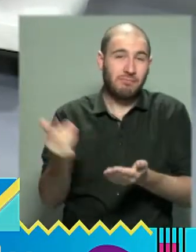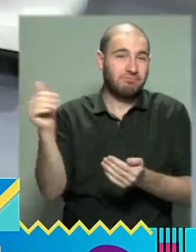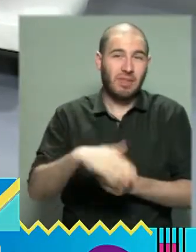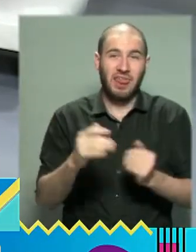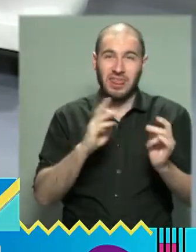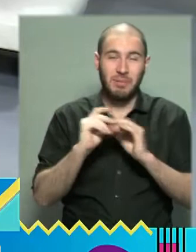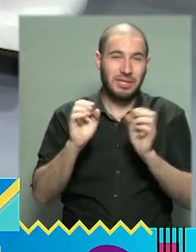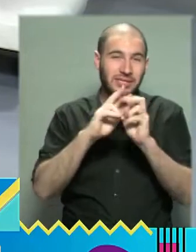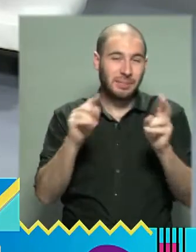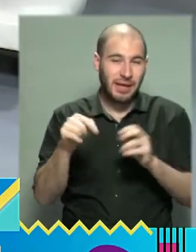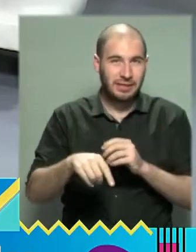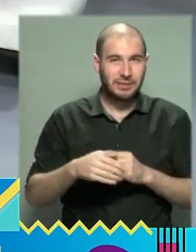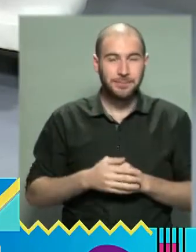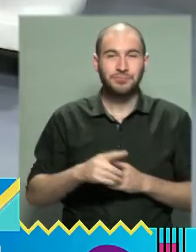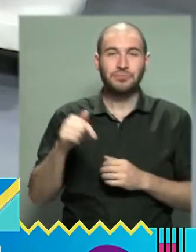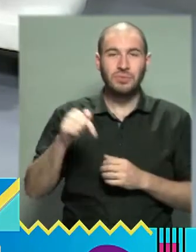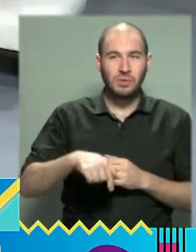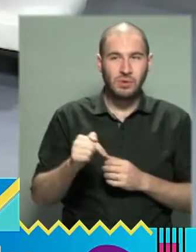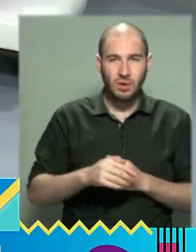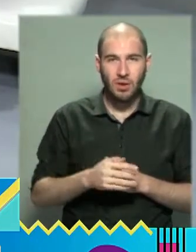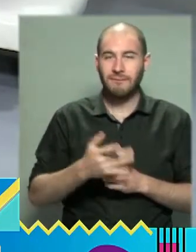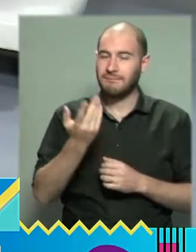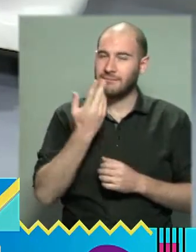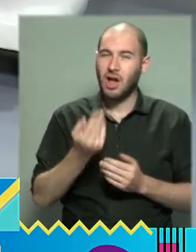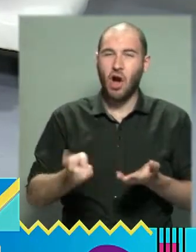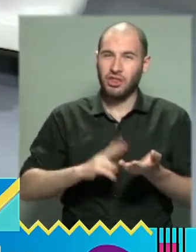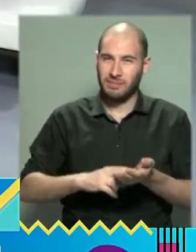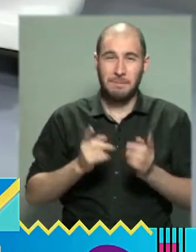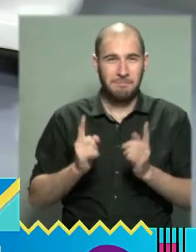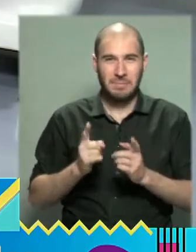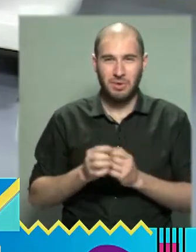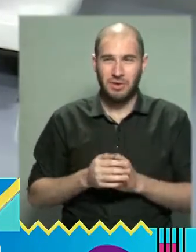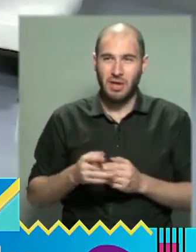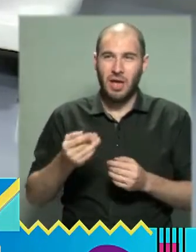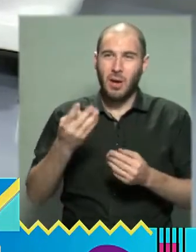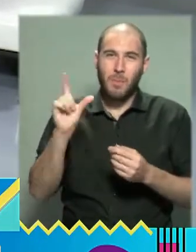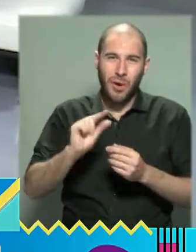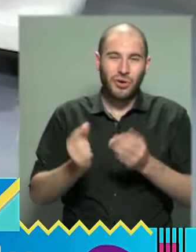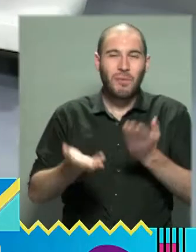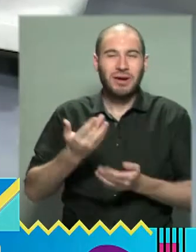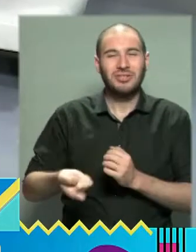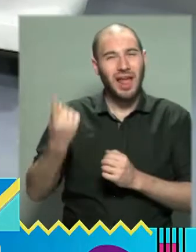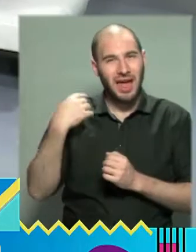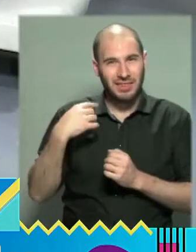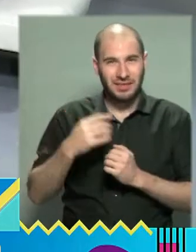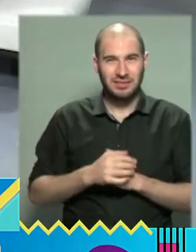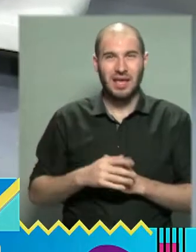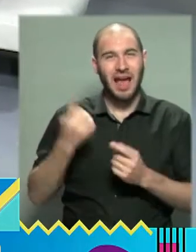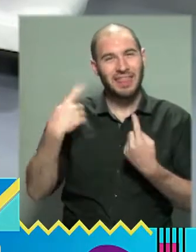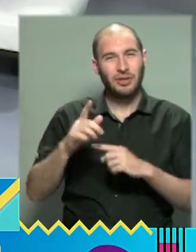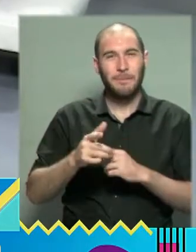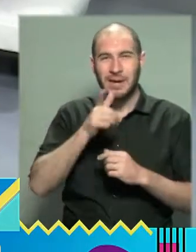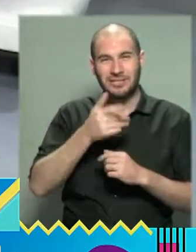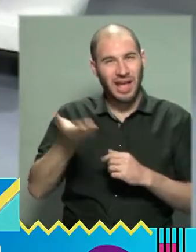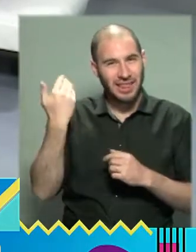debatir acerca de eso. Bueno, hoy nos vamos a dar el placer de volver a hacerlo. No somos tantos como éramos antes en ese Distintos